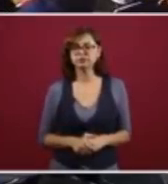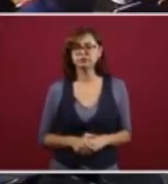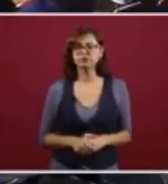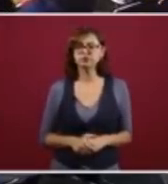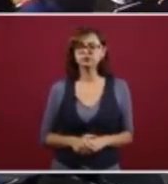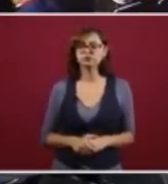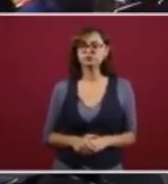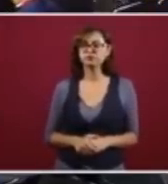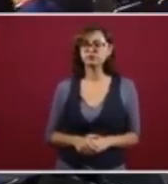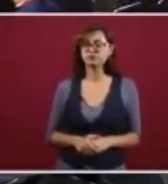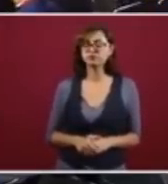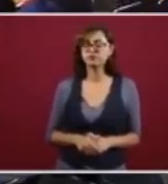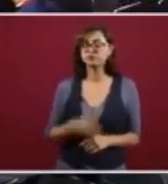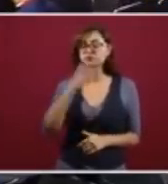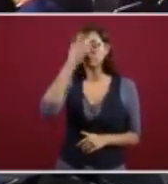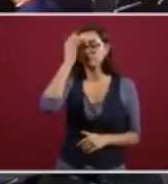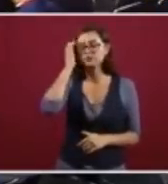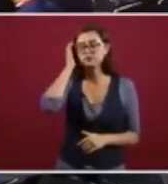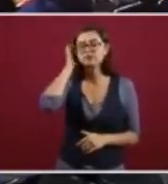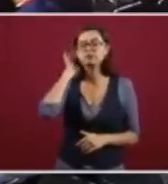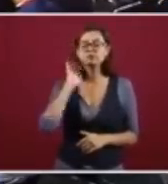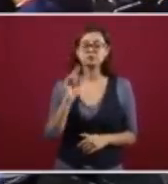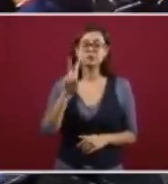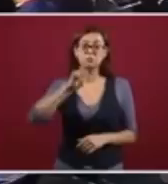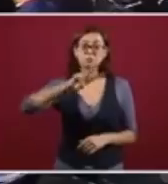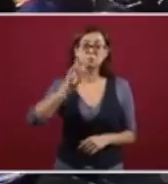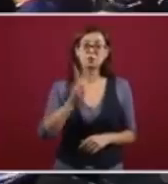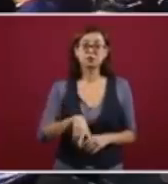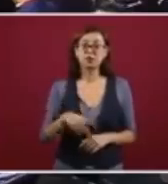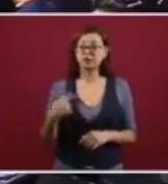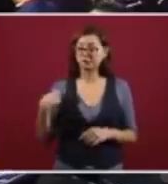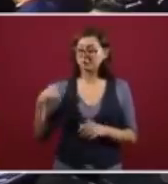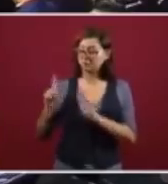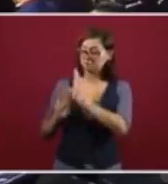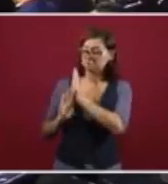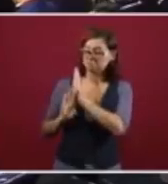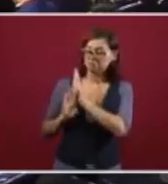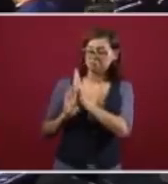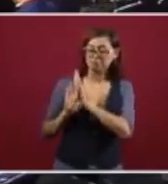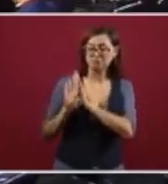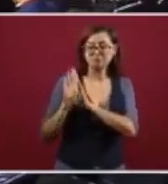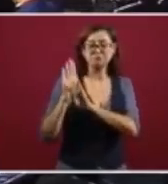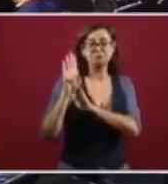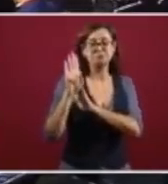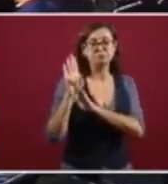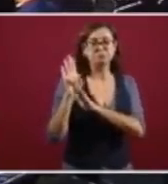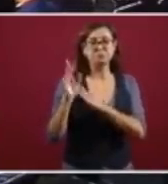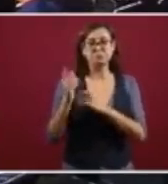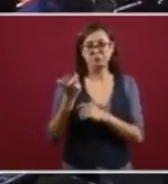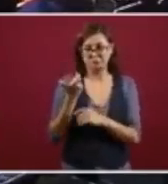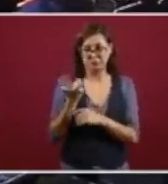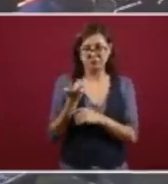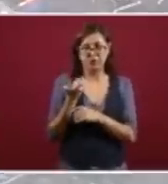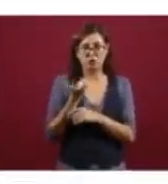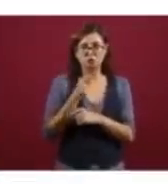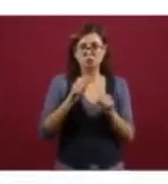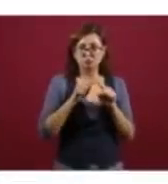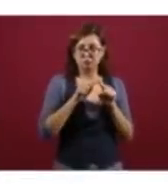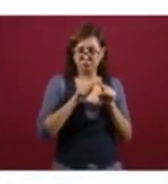Ese es el repunte al que haces referencia tú. Hasta hace unos días el precio del petróleo, tomamos porque la